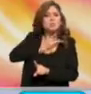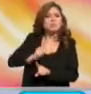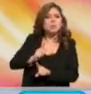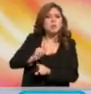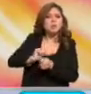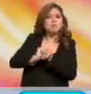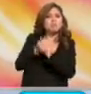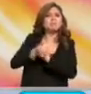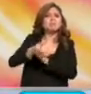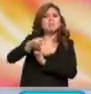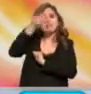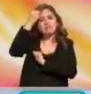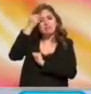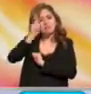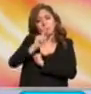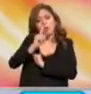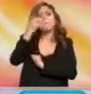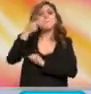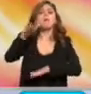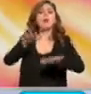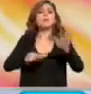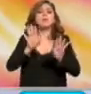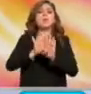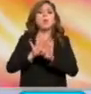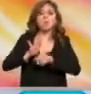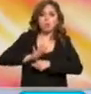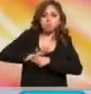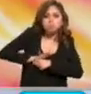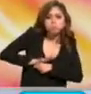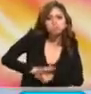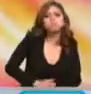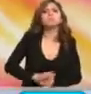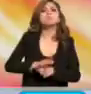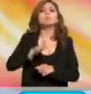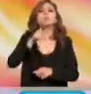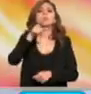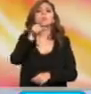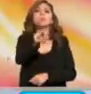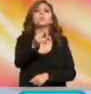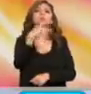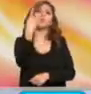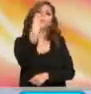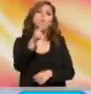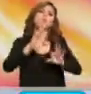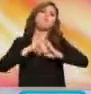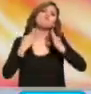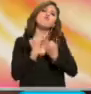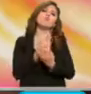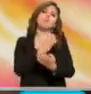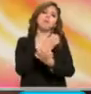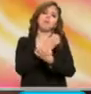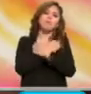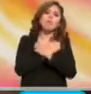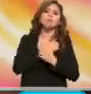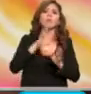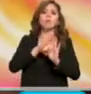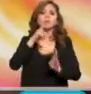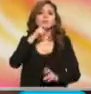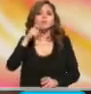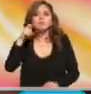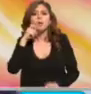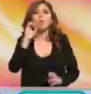que ver con situaciones a lo mejor de mucha represión, de esta educación sexual muy represiva, ultra religiosa, fanática,